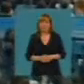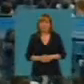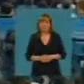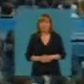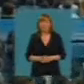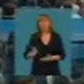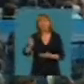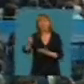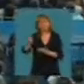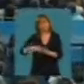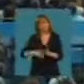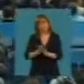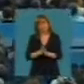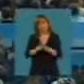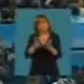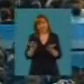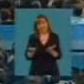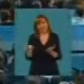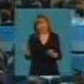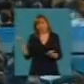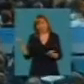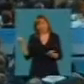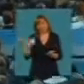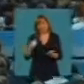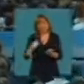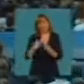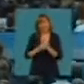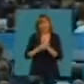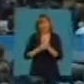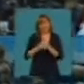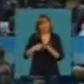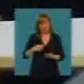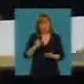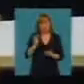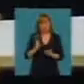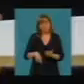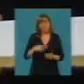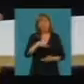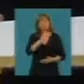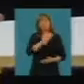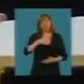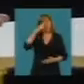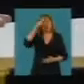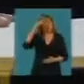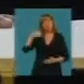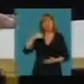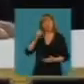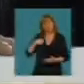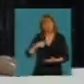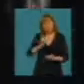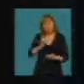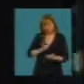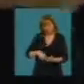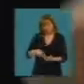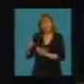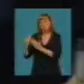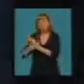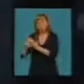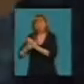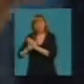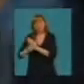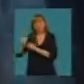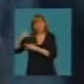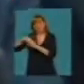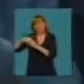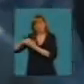Firma el acta de designación de los ministros, la señora Presidenta, hace lo propio, el señor Ministro del Interior, contador